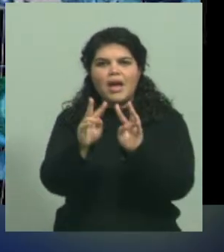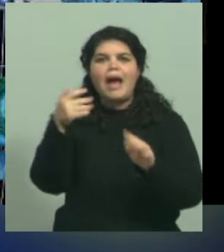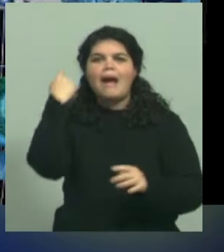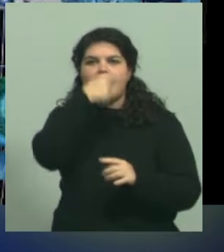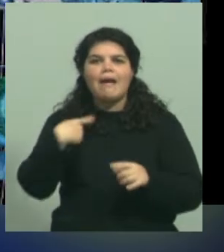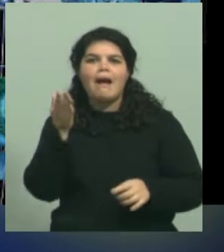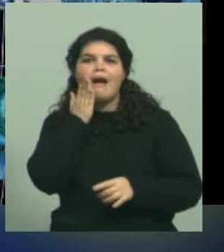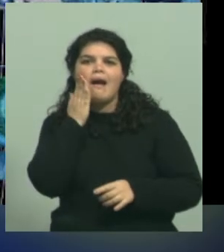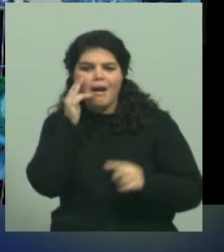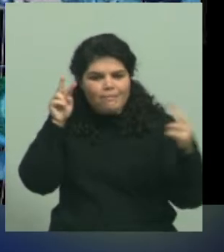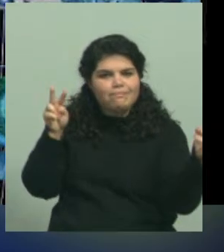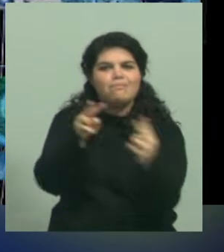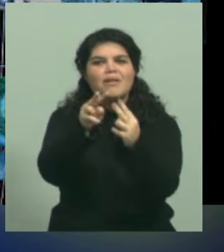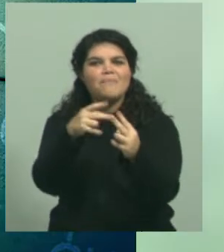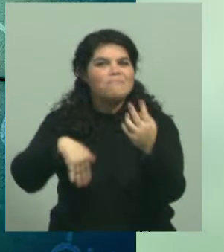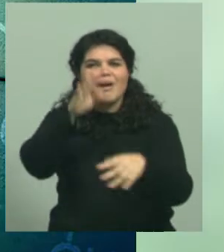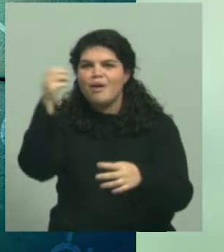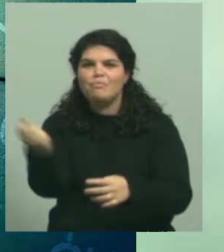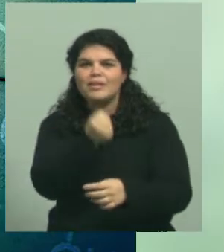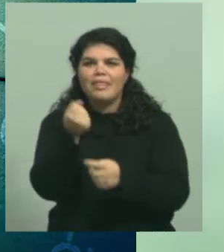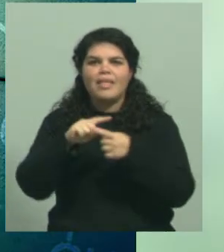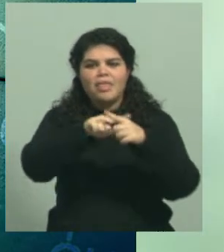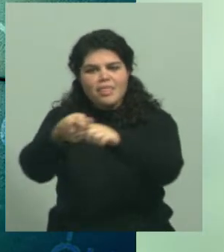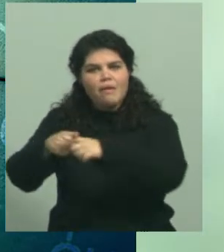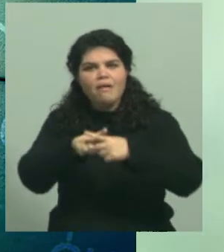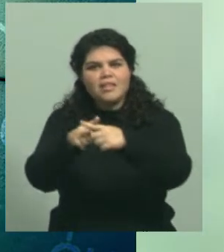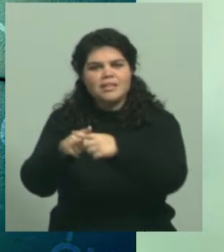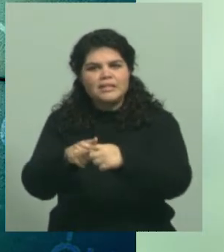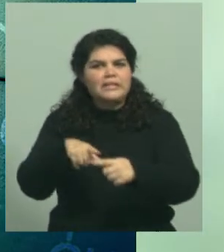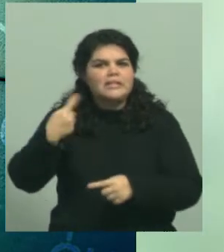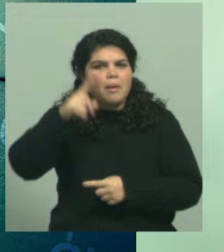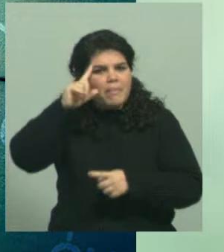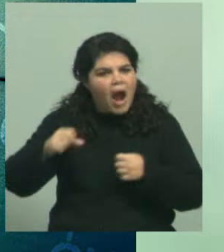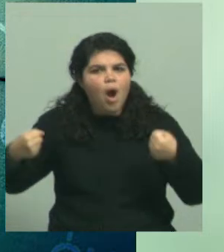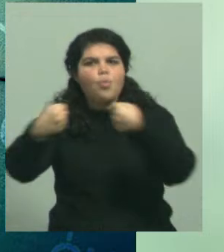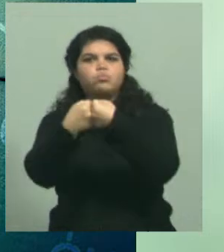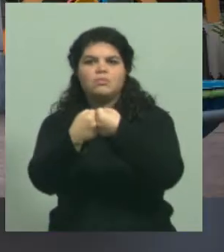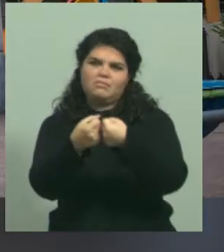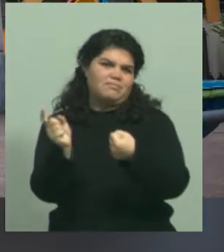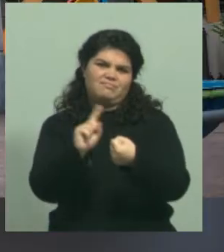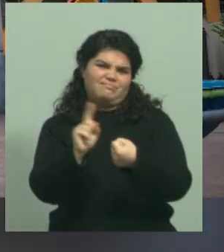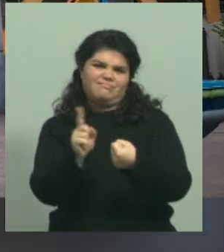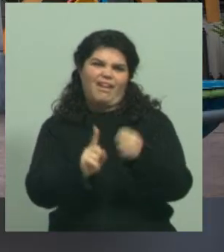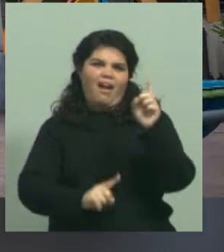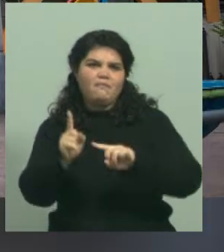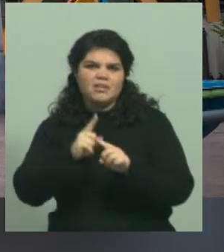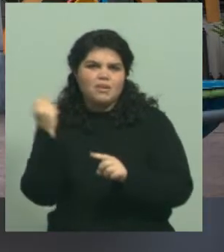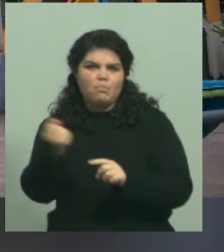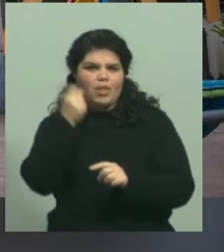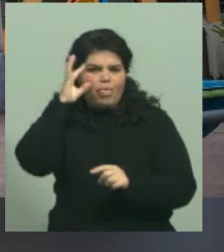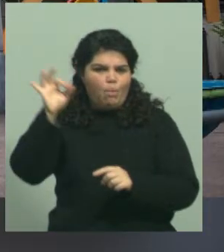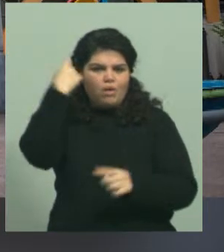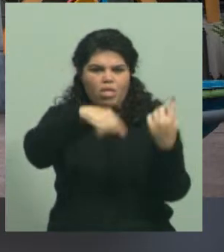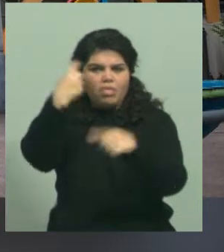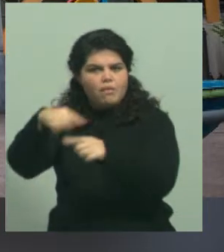mismo momento pensando, debatiendo, no siempre coincidiendo, pero ese debate nos parecía muy importante. Así un poco